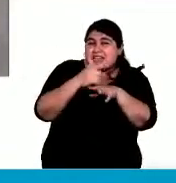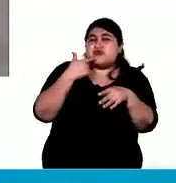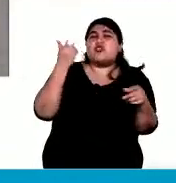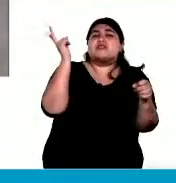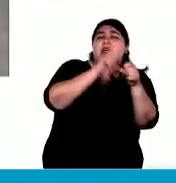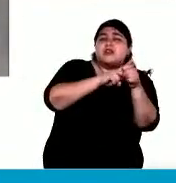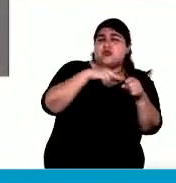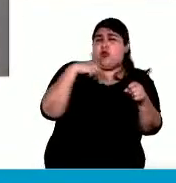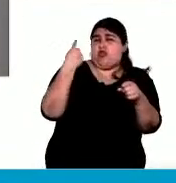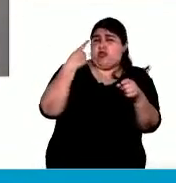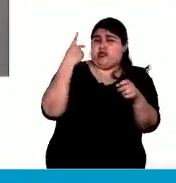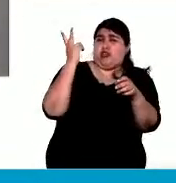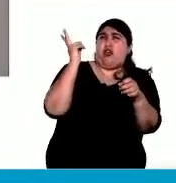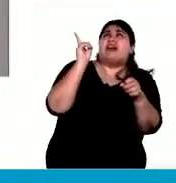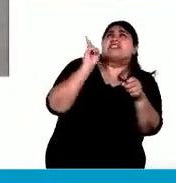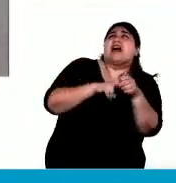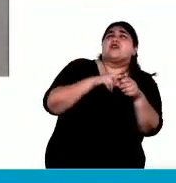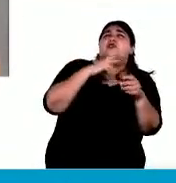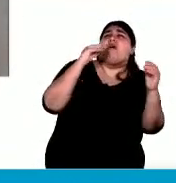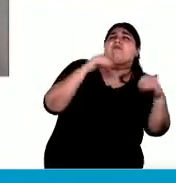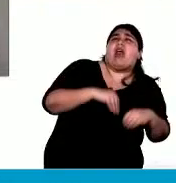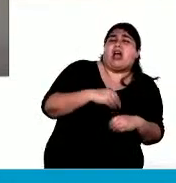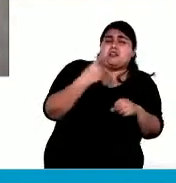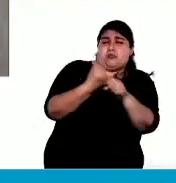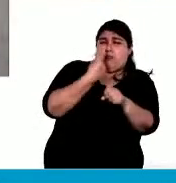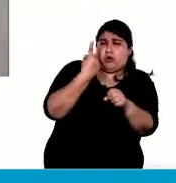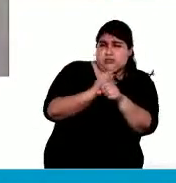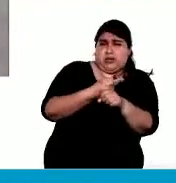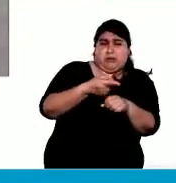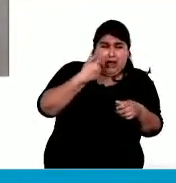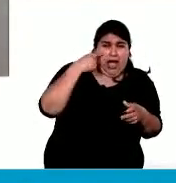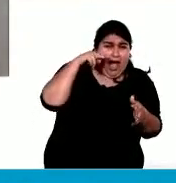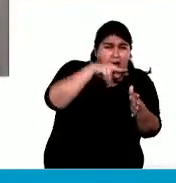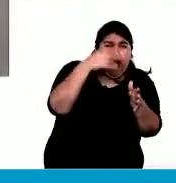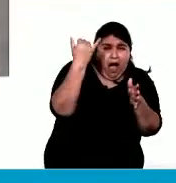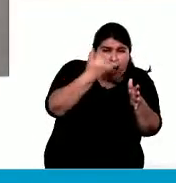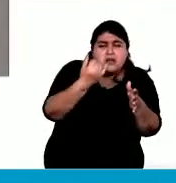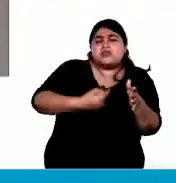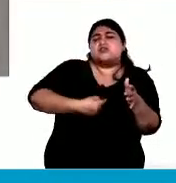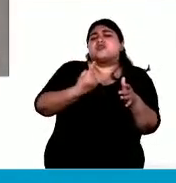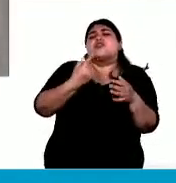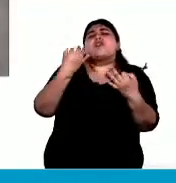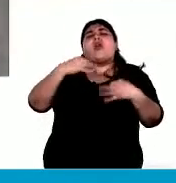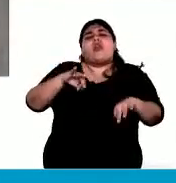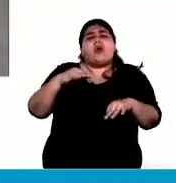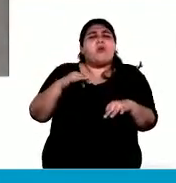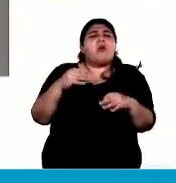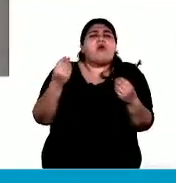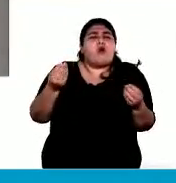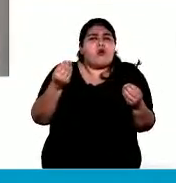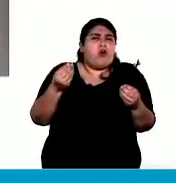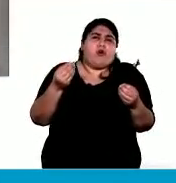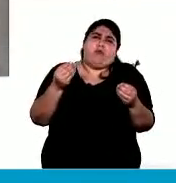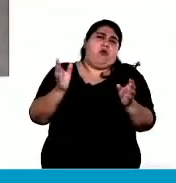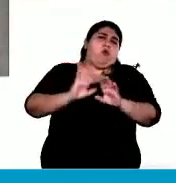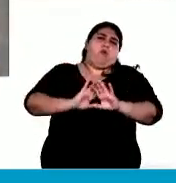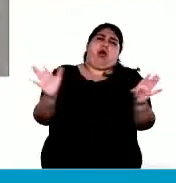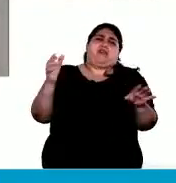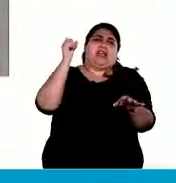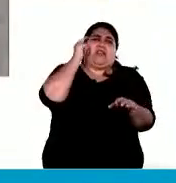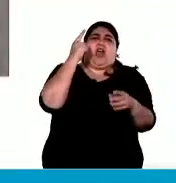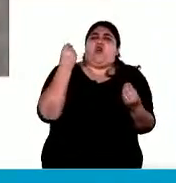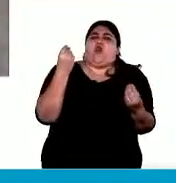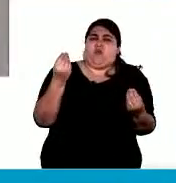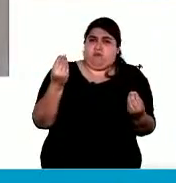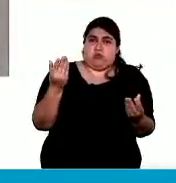poder censurar el fracaso. Por eso quería sinceramente que tuviéramos un gesto y dijéramos no a este tipo de iniciativas,